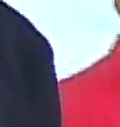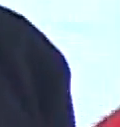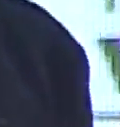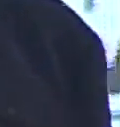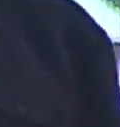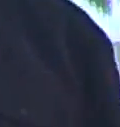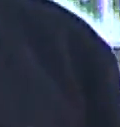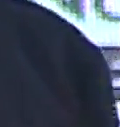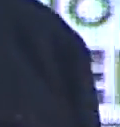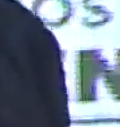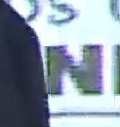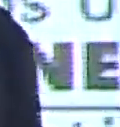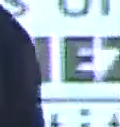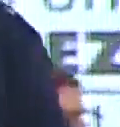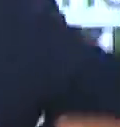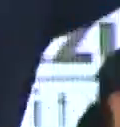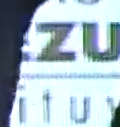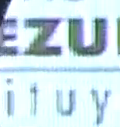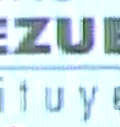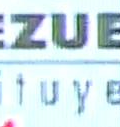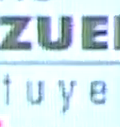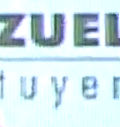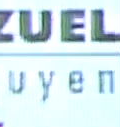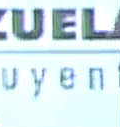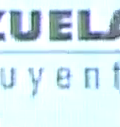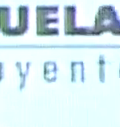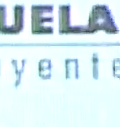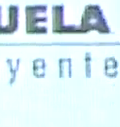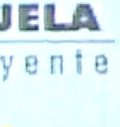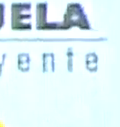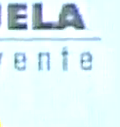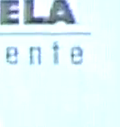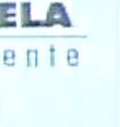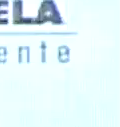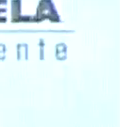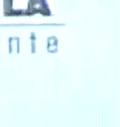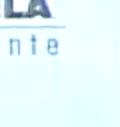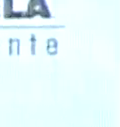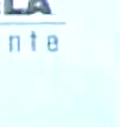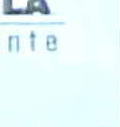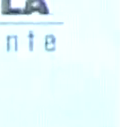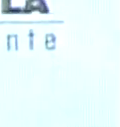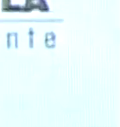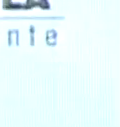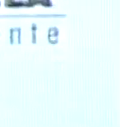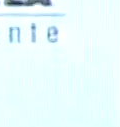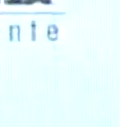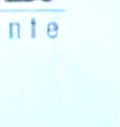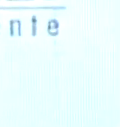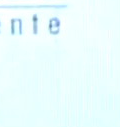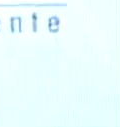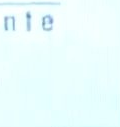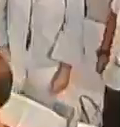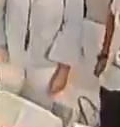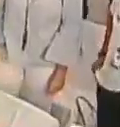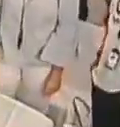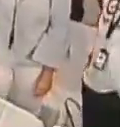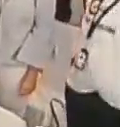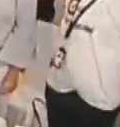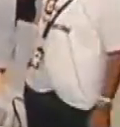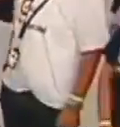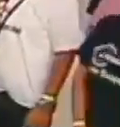sector personas con discapacidad. Cinco voceros y voceras de este sector